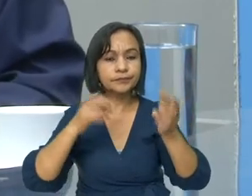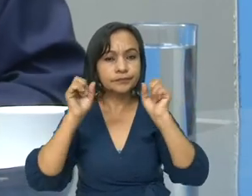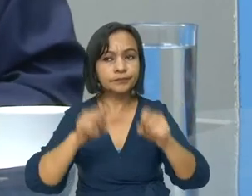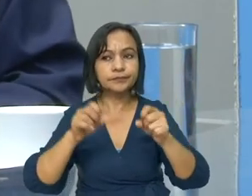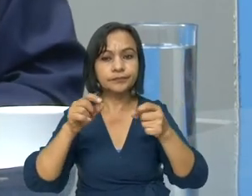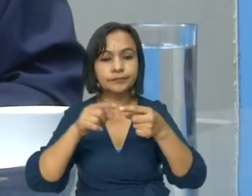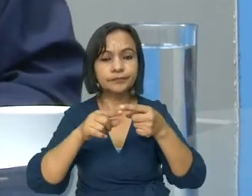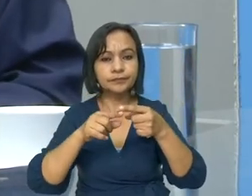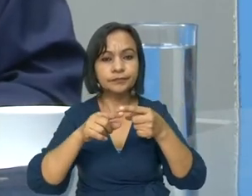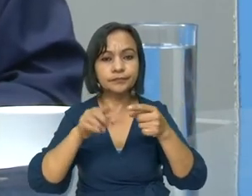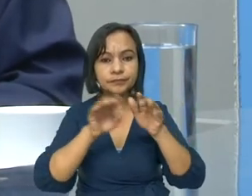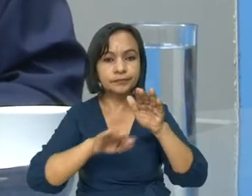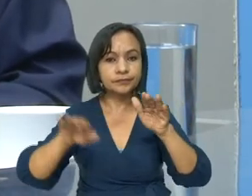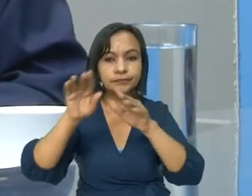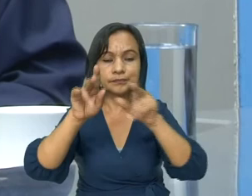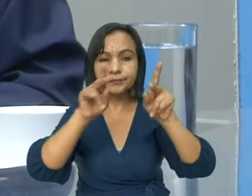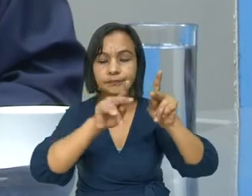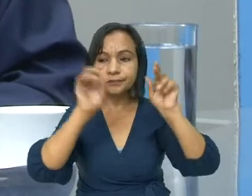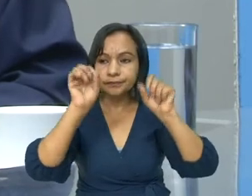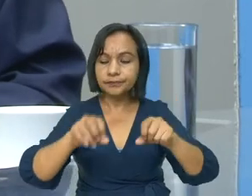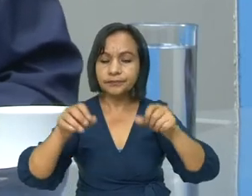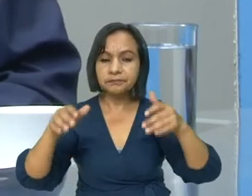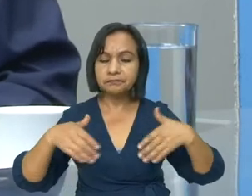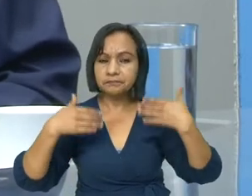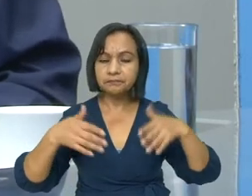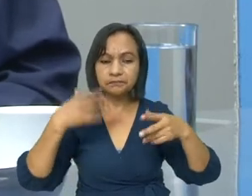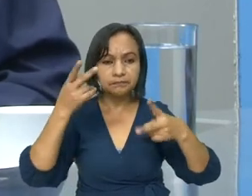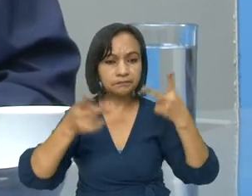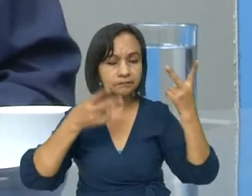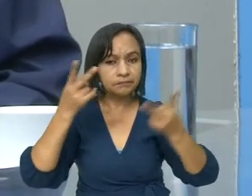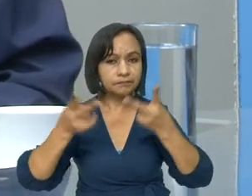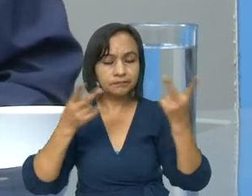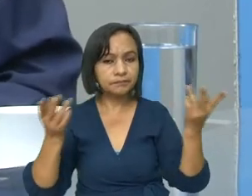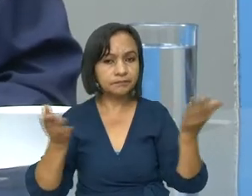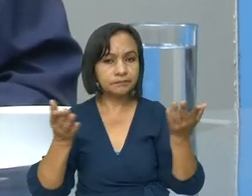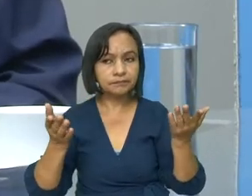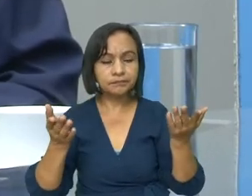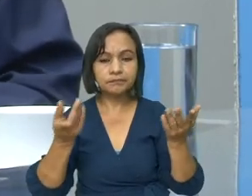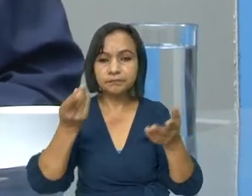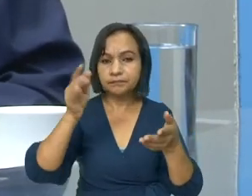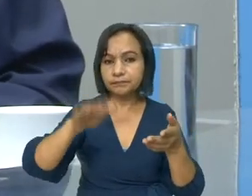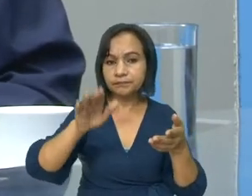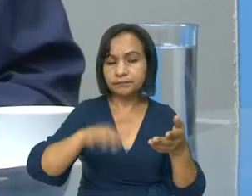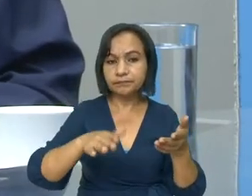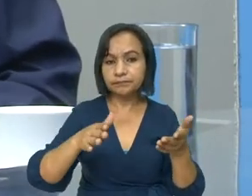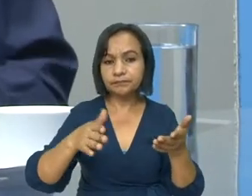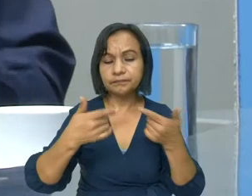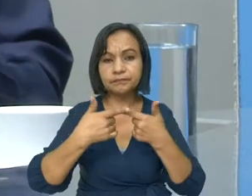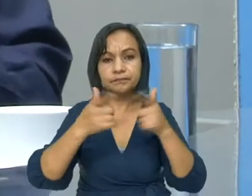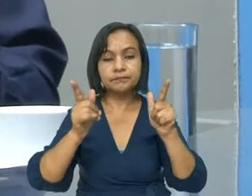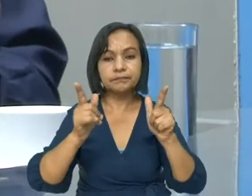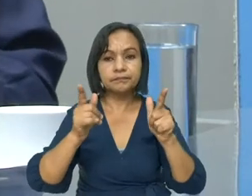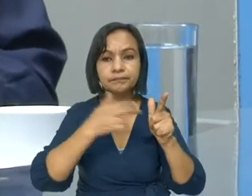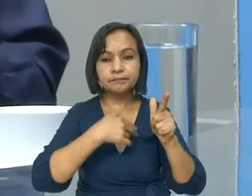un plus para que la gente pueda acceder a diversión con un bajo costo o totalmente gratis. Cuando te